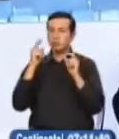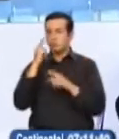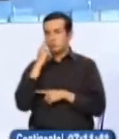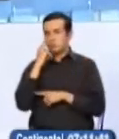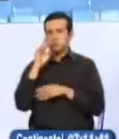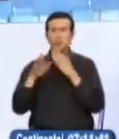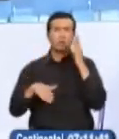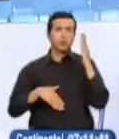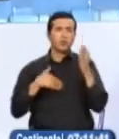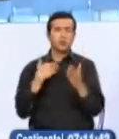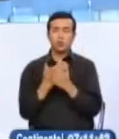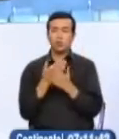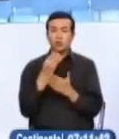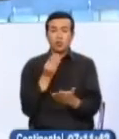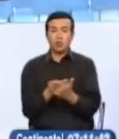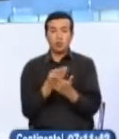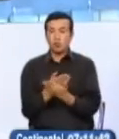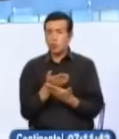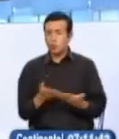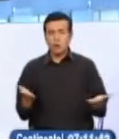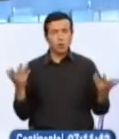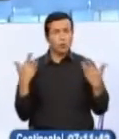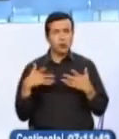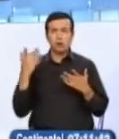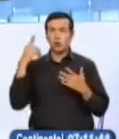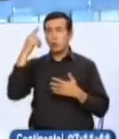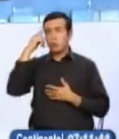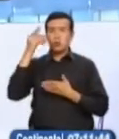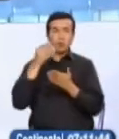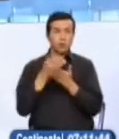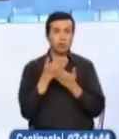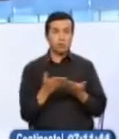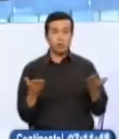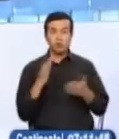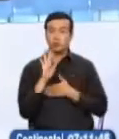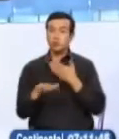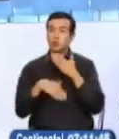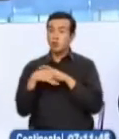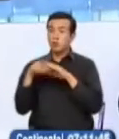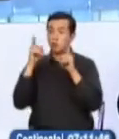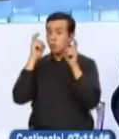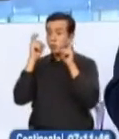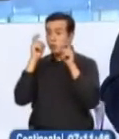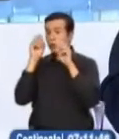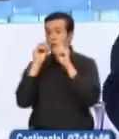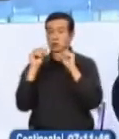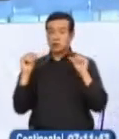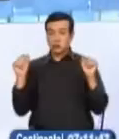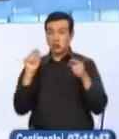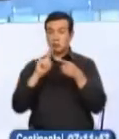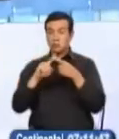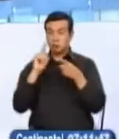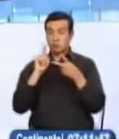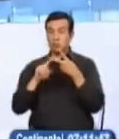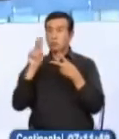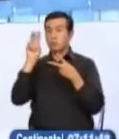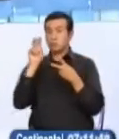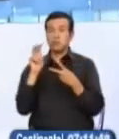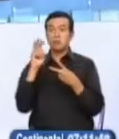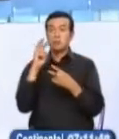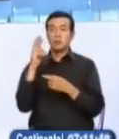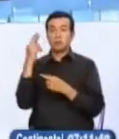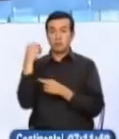absolutamente todo lo que quiere el estado en sus procesos de compras y en este caso también como